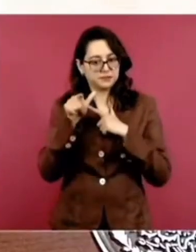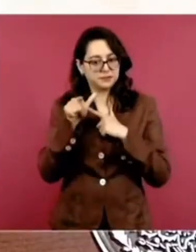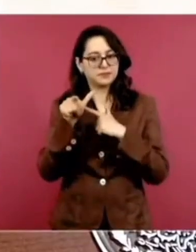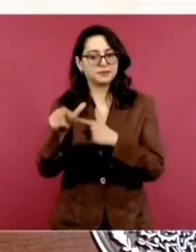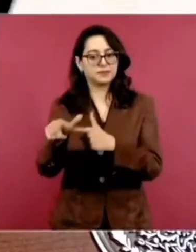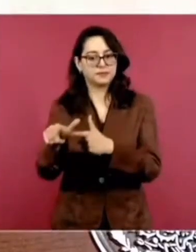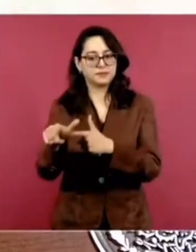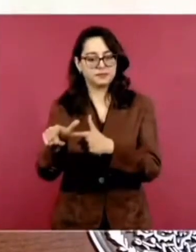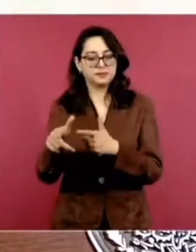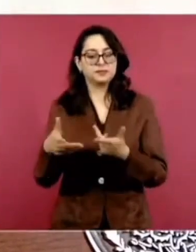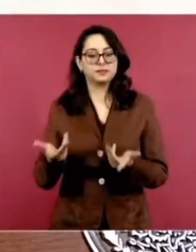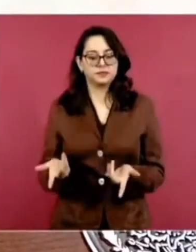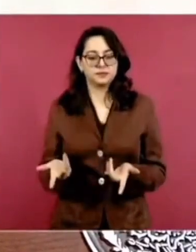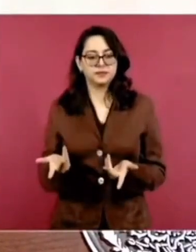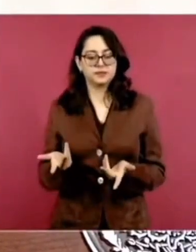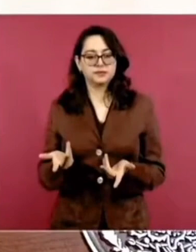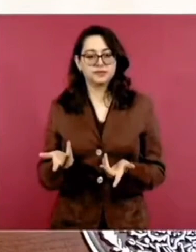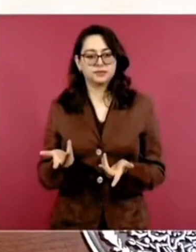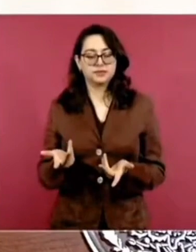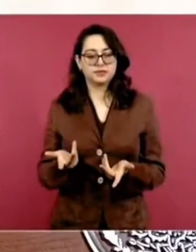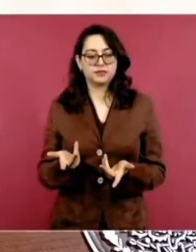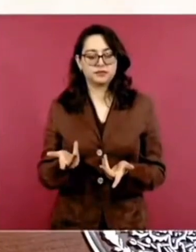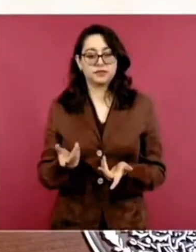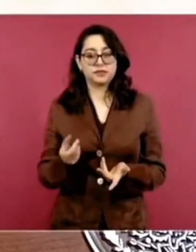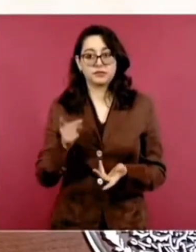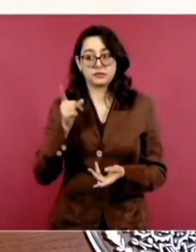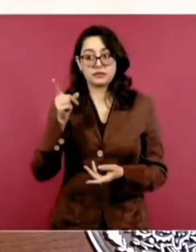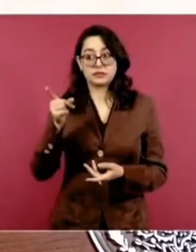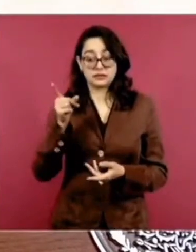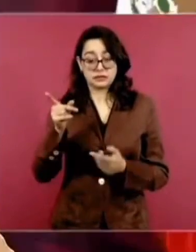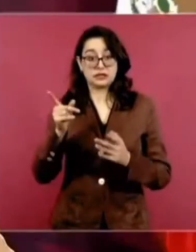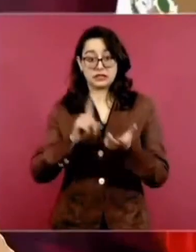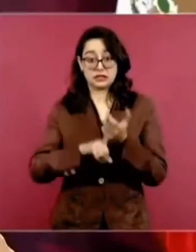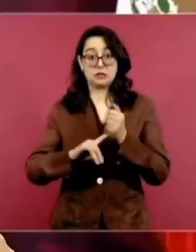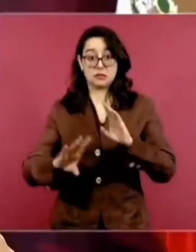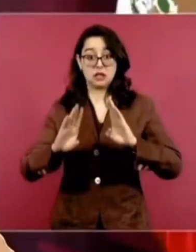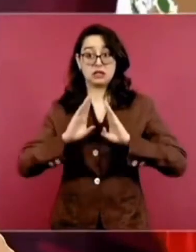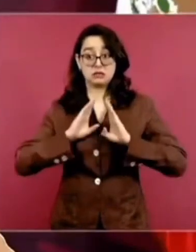incluso utilizaron al ejército,